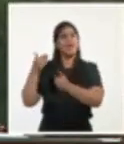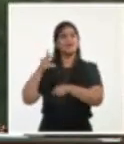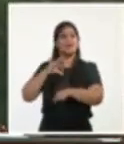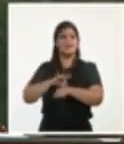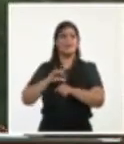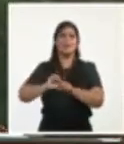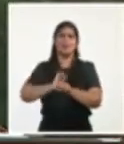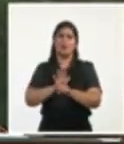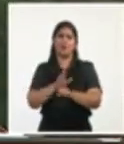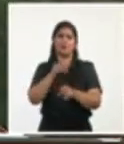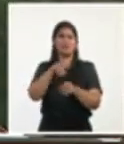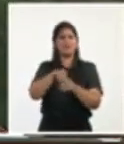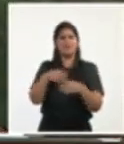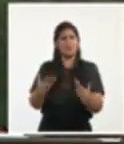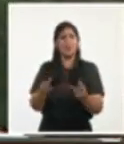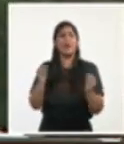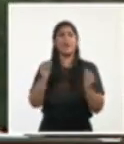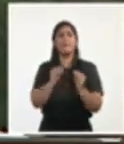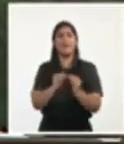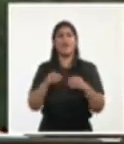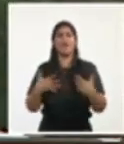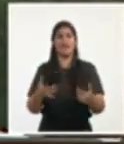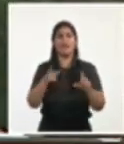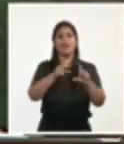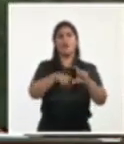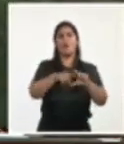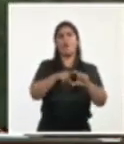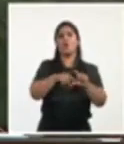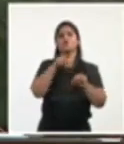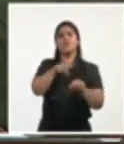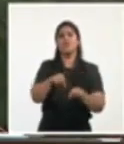revolución, todo el esfuerzo que se hace, nadie se queda sin atención.